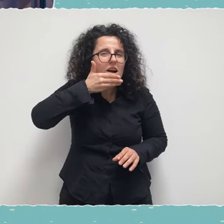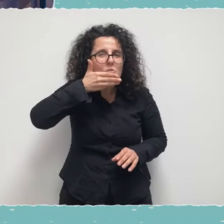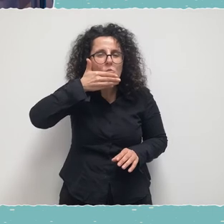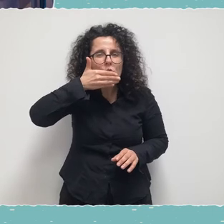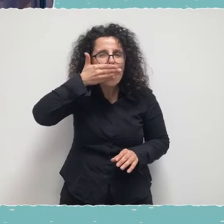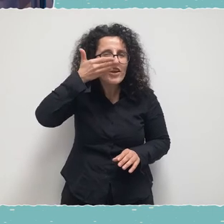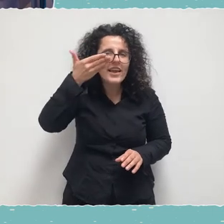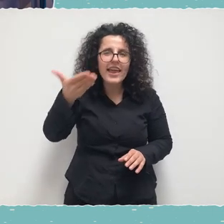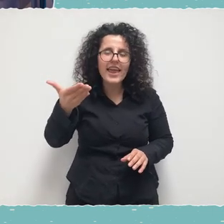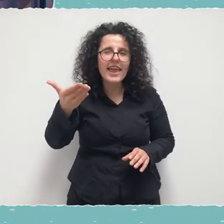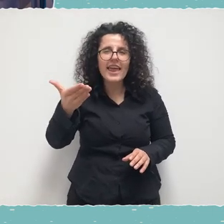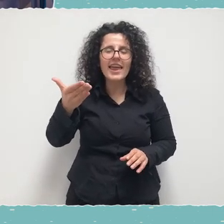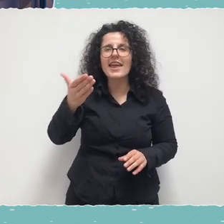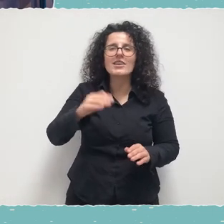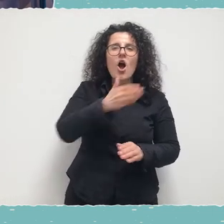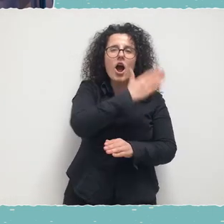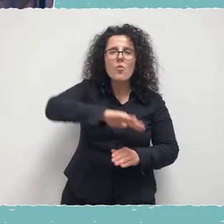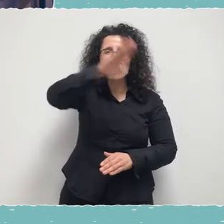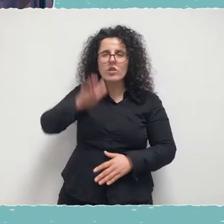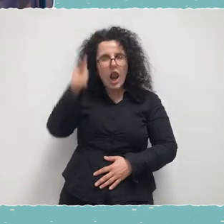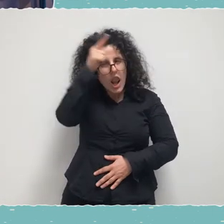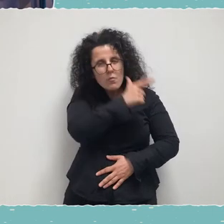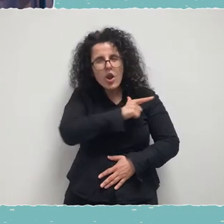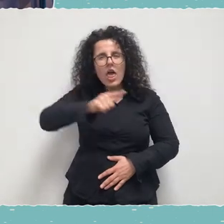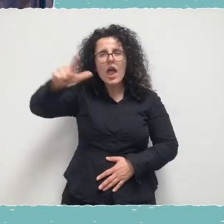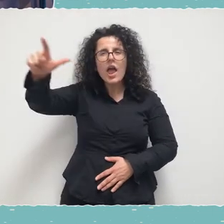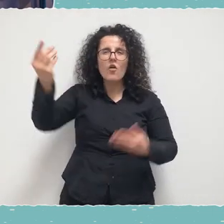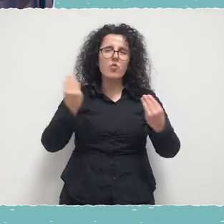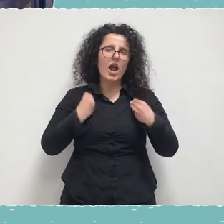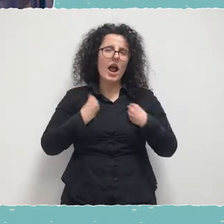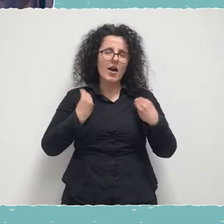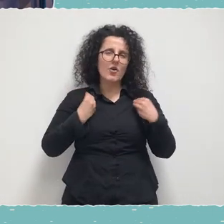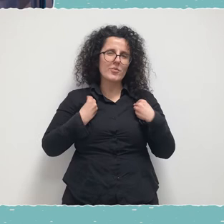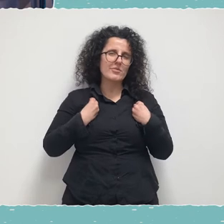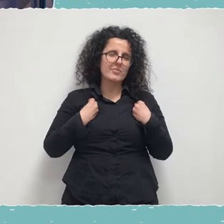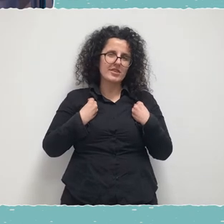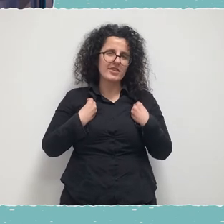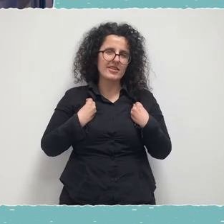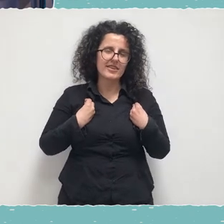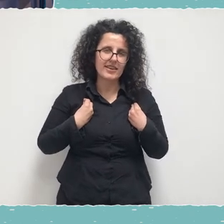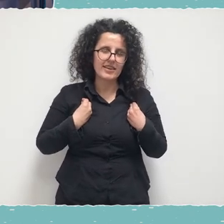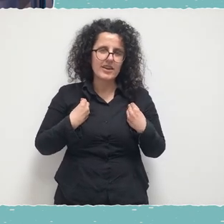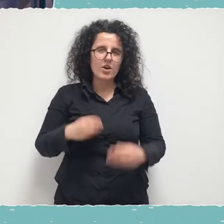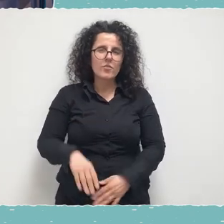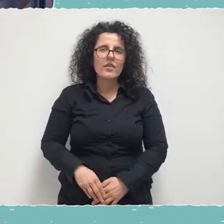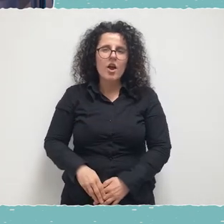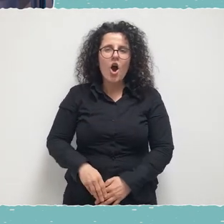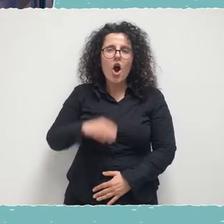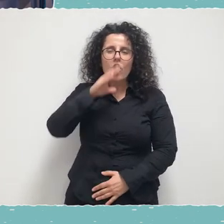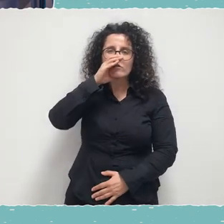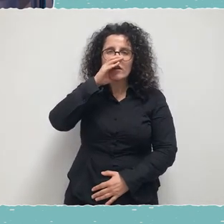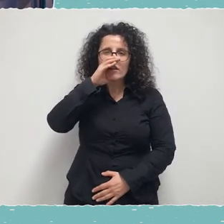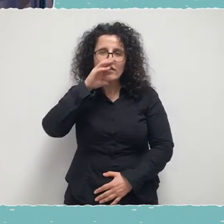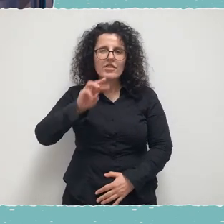queimou o cu e marchou a vivir a un monte moi, moi